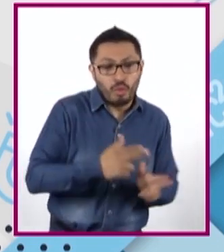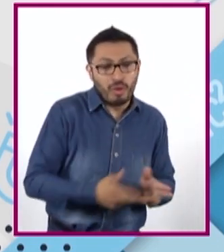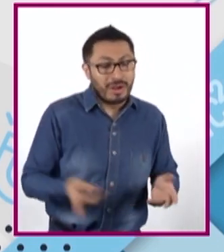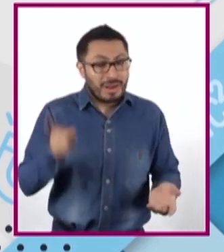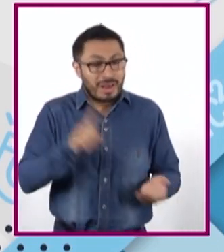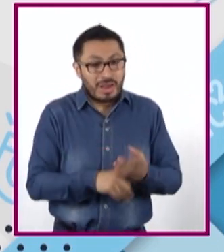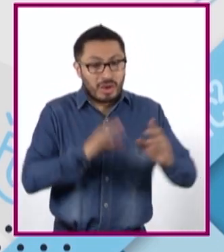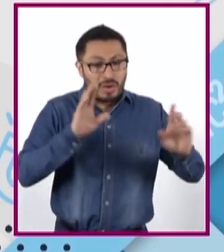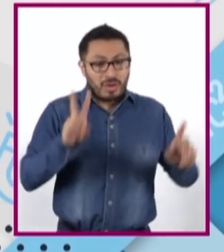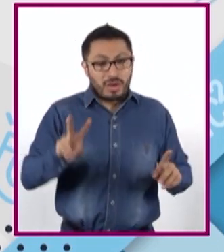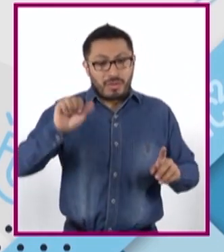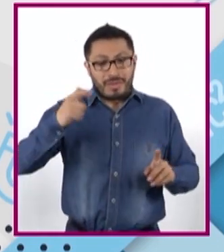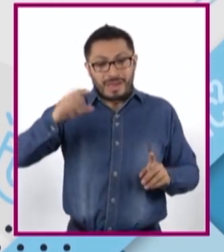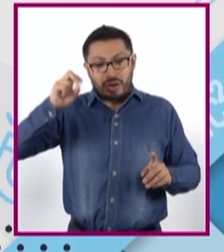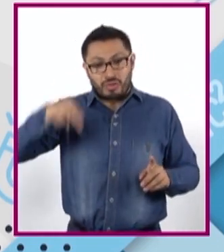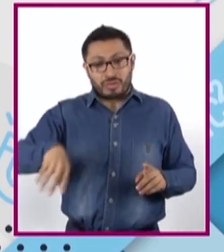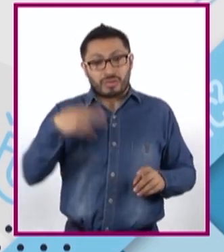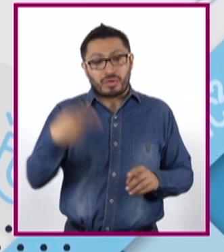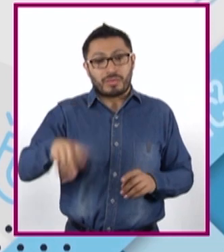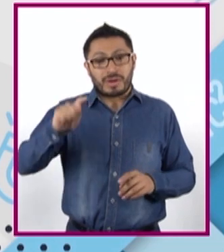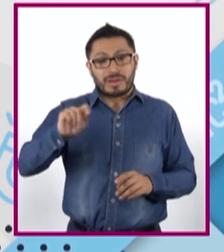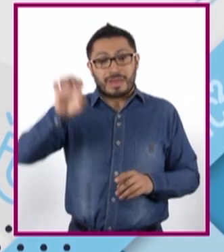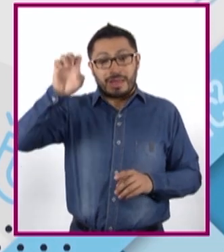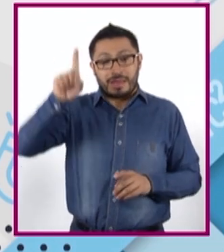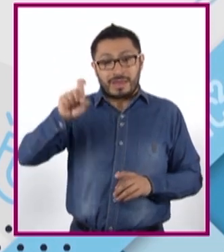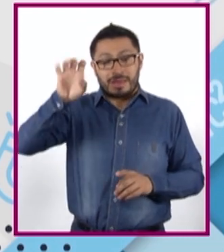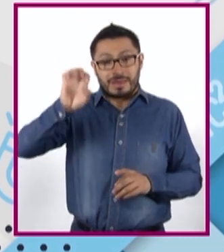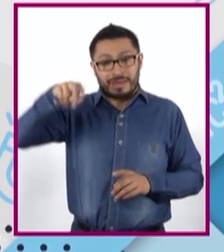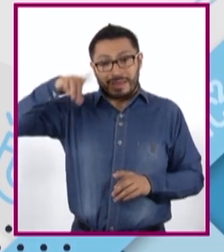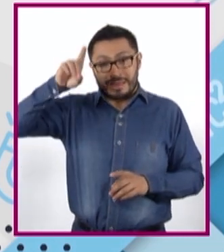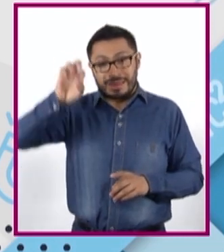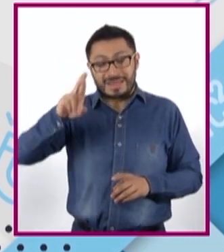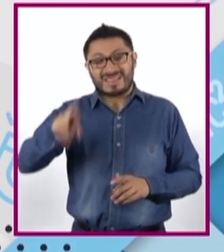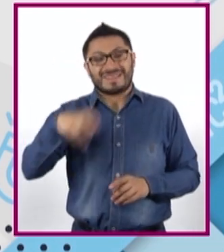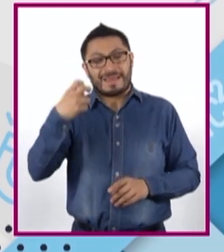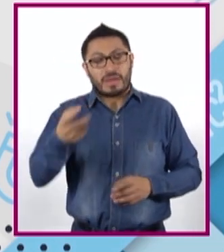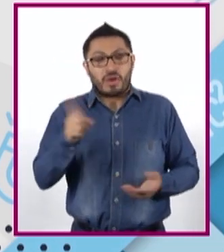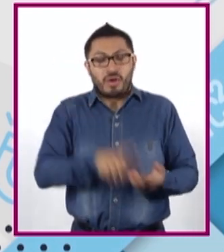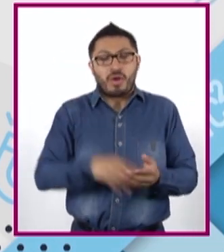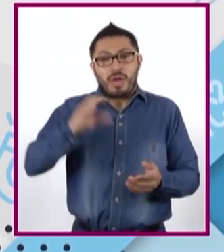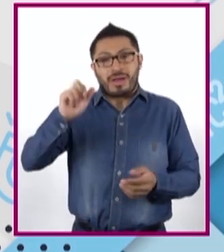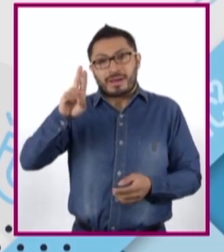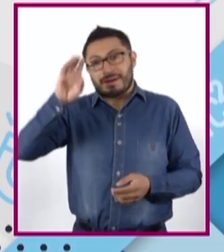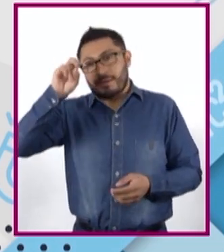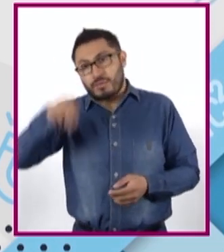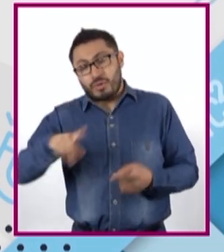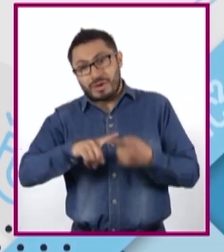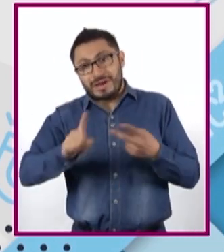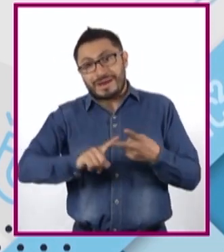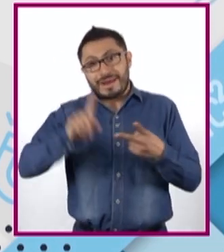vagón llamado tender, donde almacenaban carbón y agua para el trayecto. En el tender se